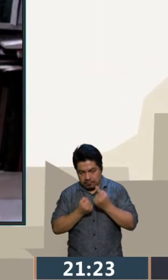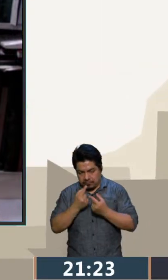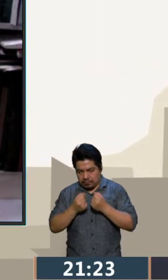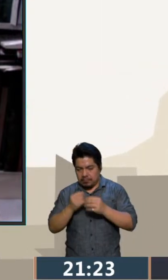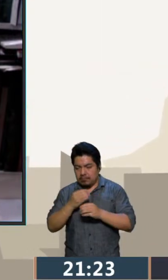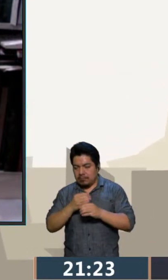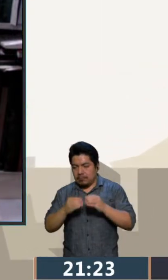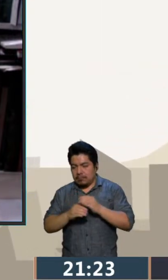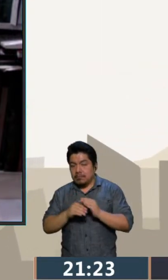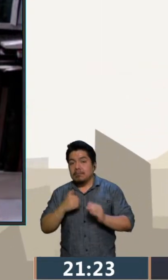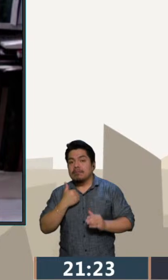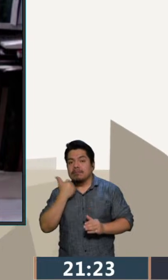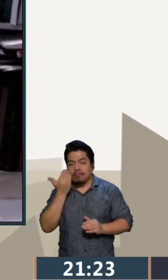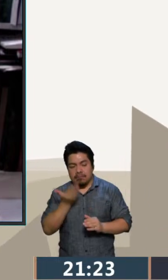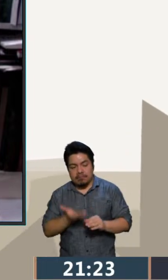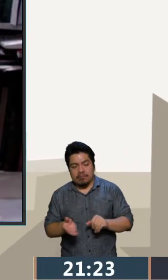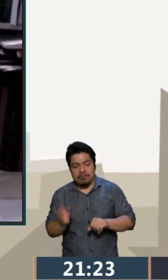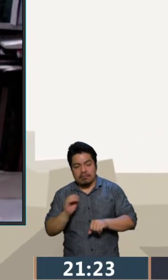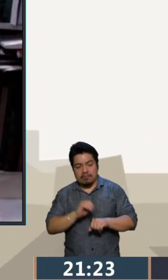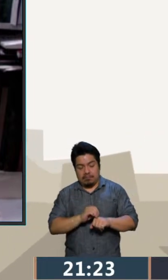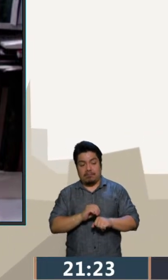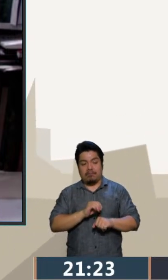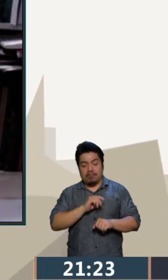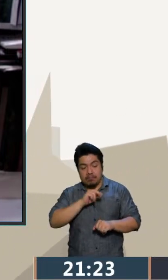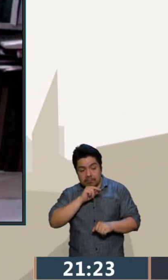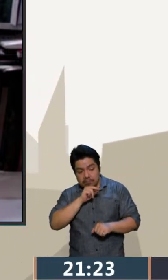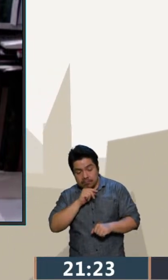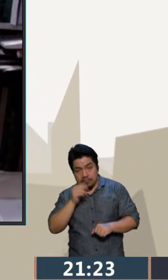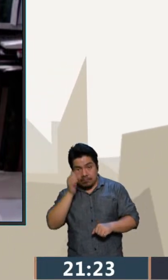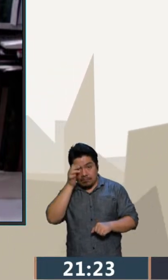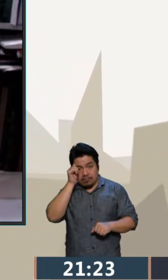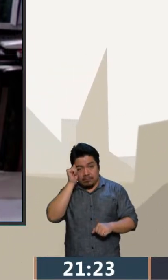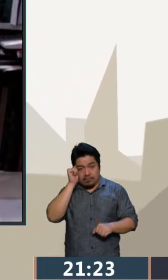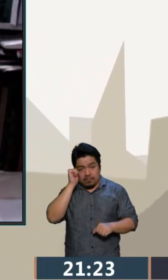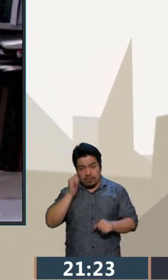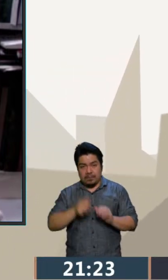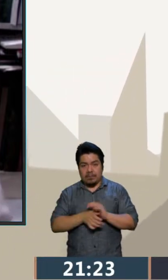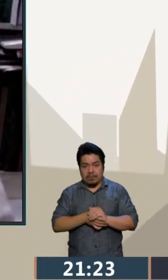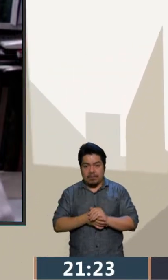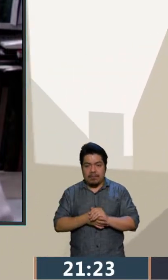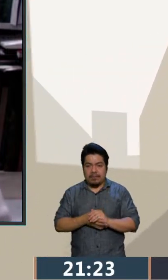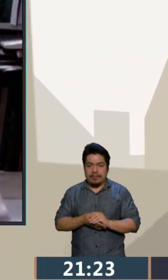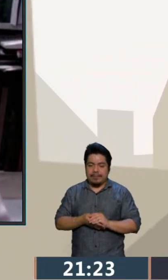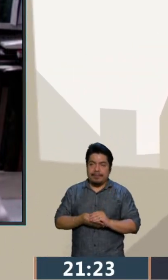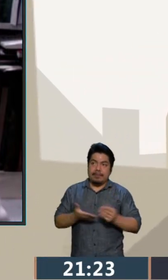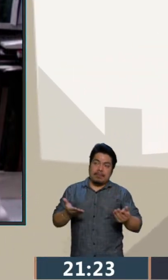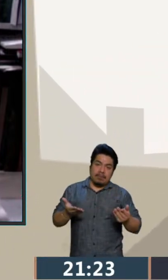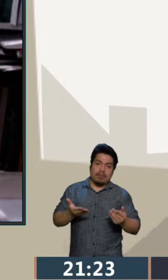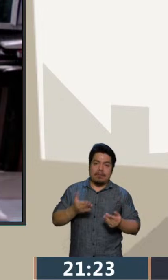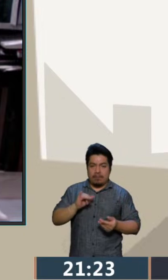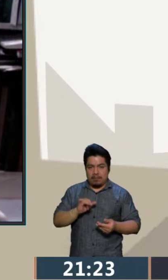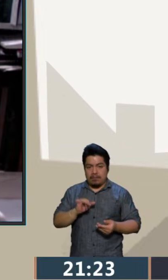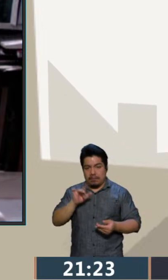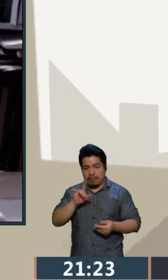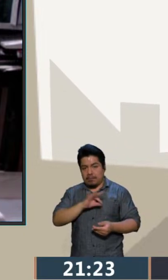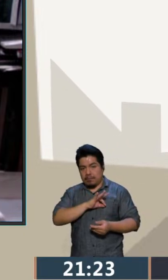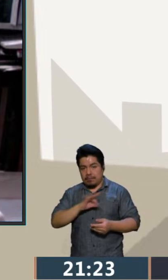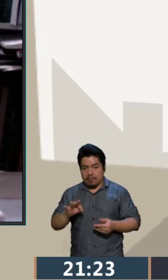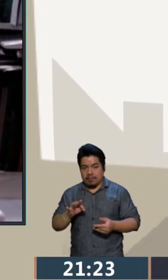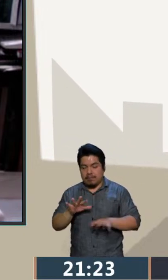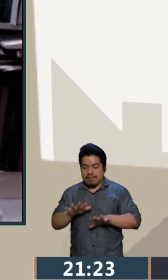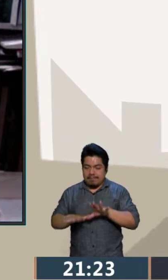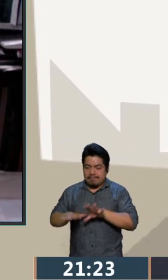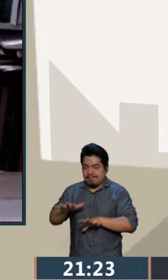cositas que me resultan preocupantes. Primero, es perfectamente posible que no hayan